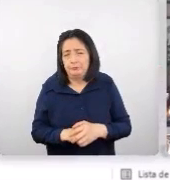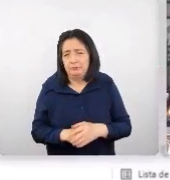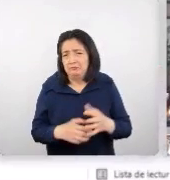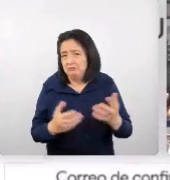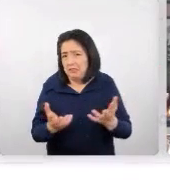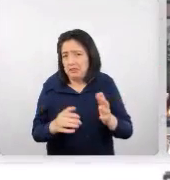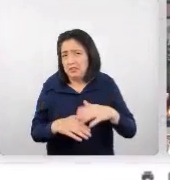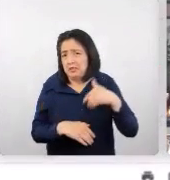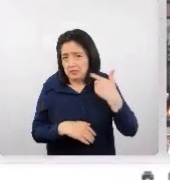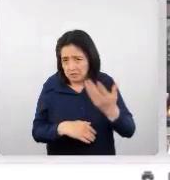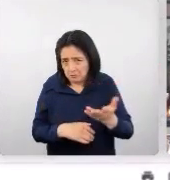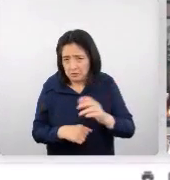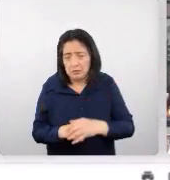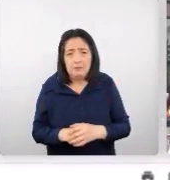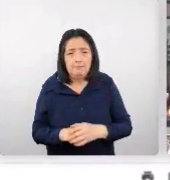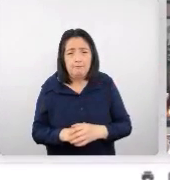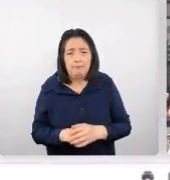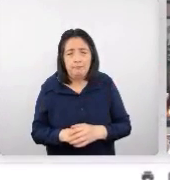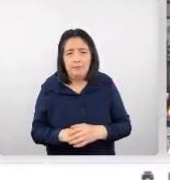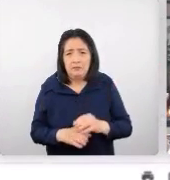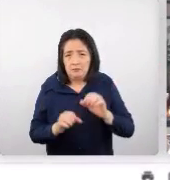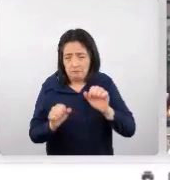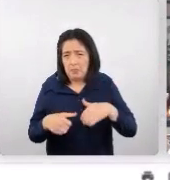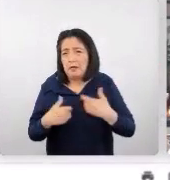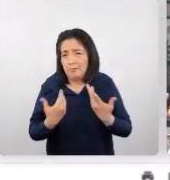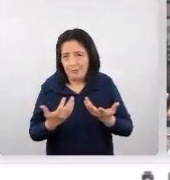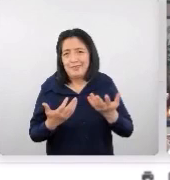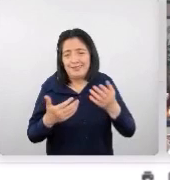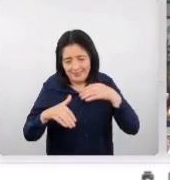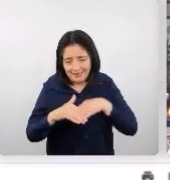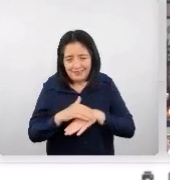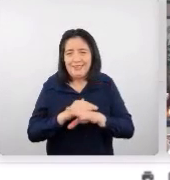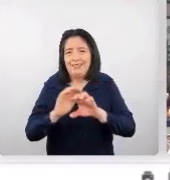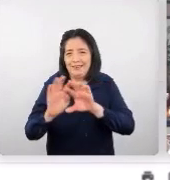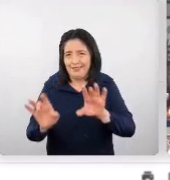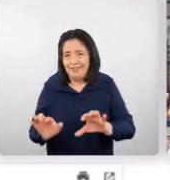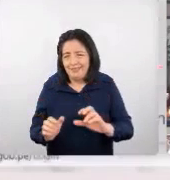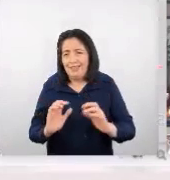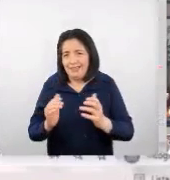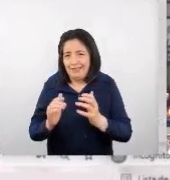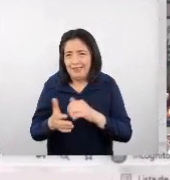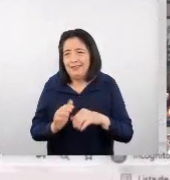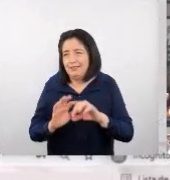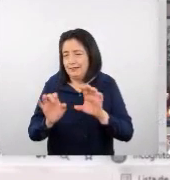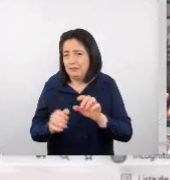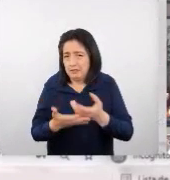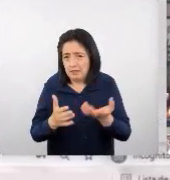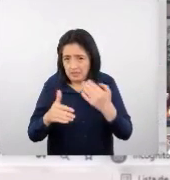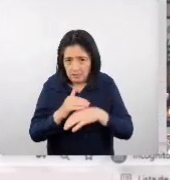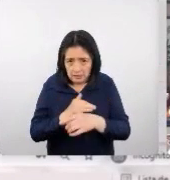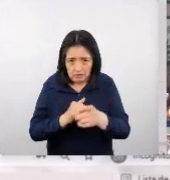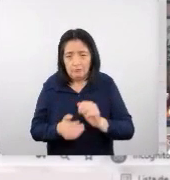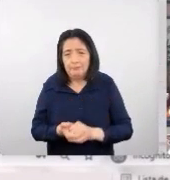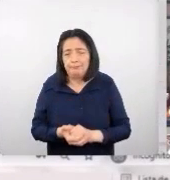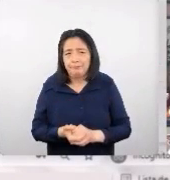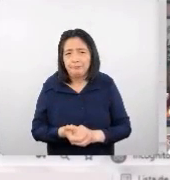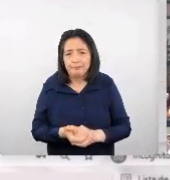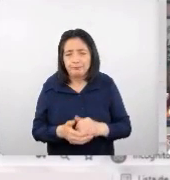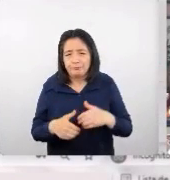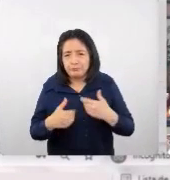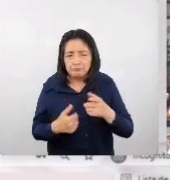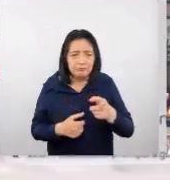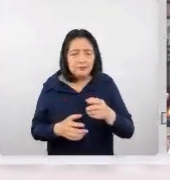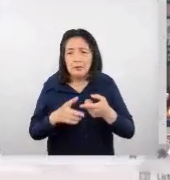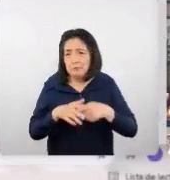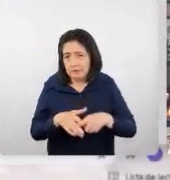y luego de ello van a poder acceder al aula virtual. Dentro del aula virtual, después de iniciar